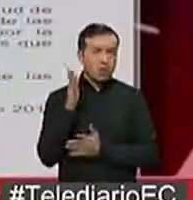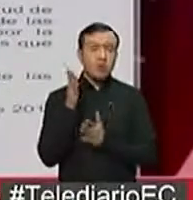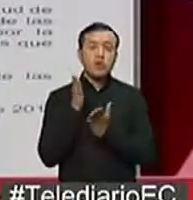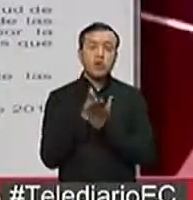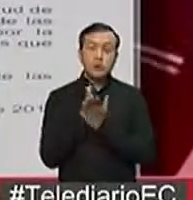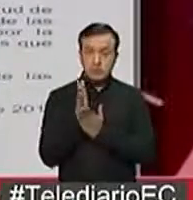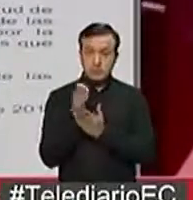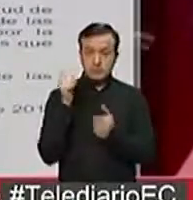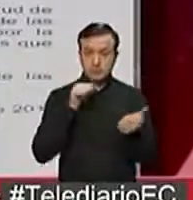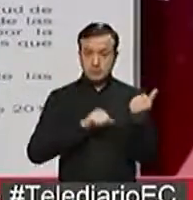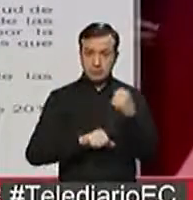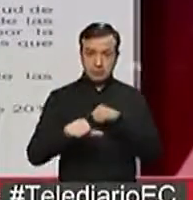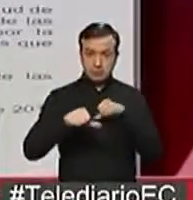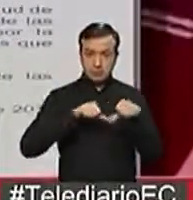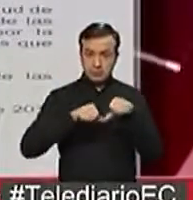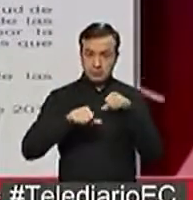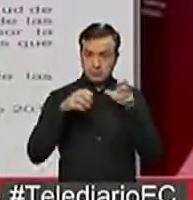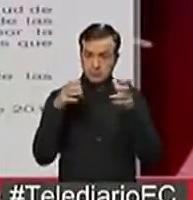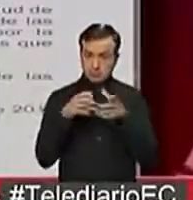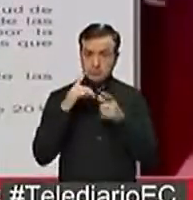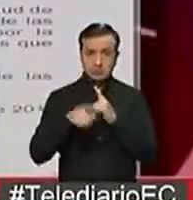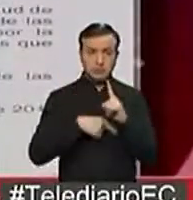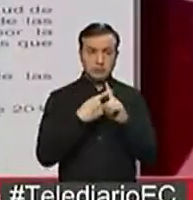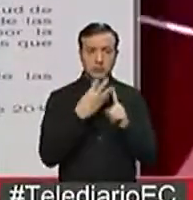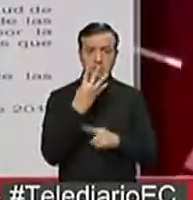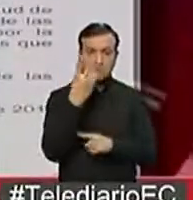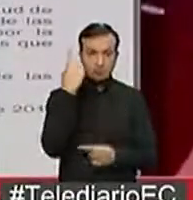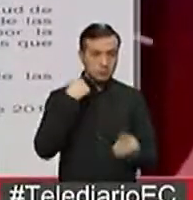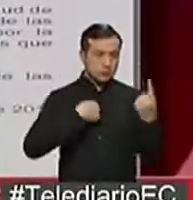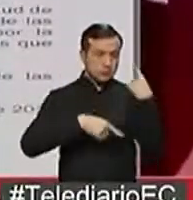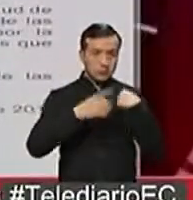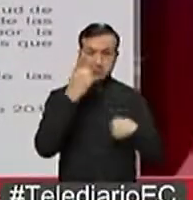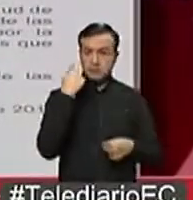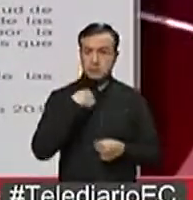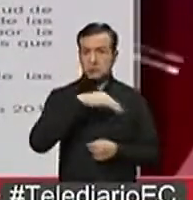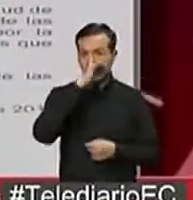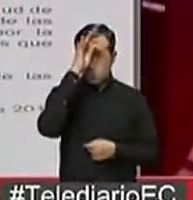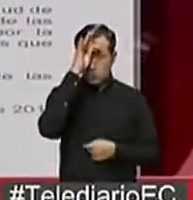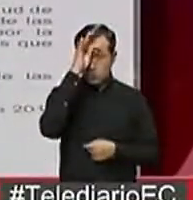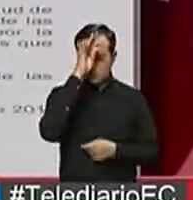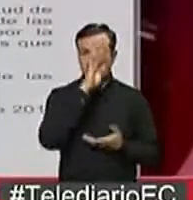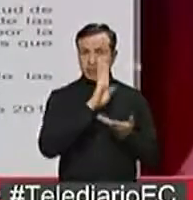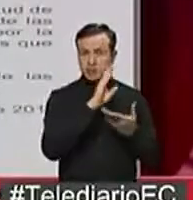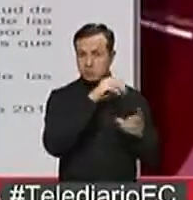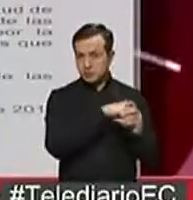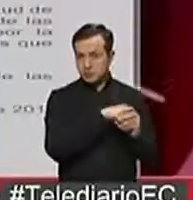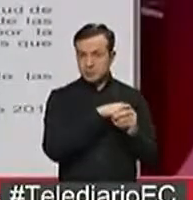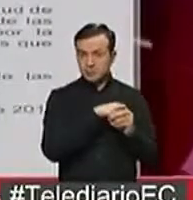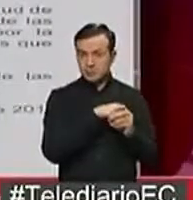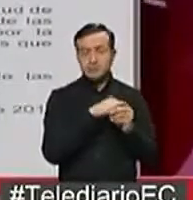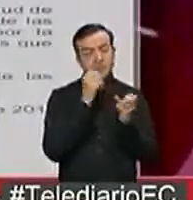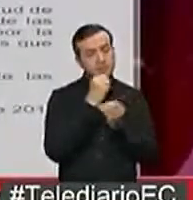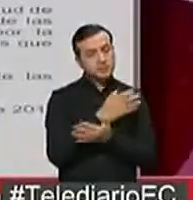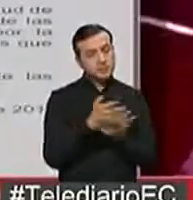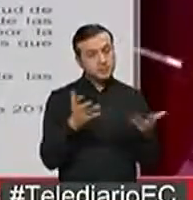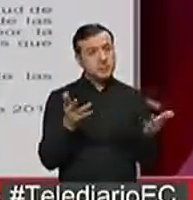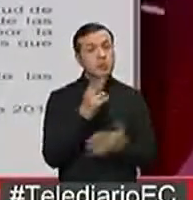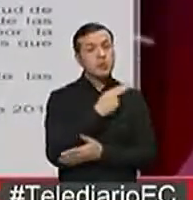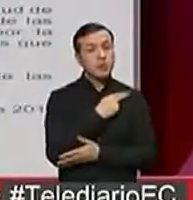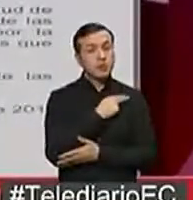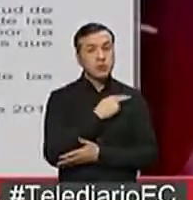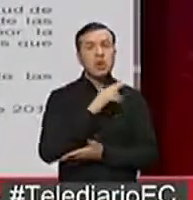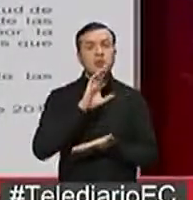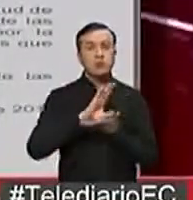Facultad de Ciencias Administrativas, así como a los 4 heridos que fueron ingresados en el Hospital Carlos Andrade Marín. Ratificaron que la Universidad